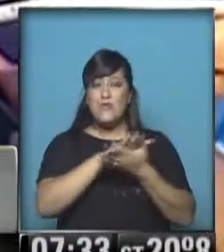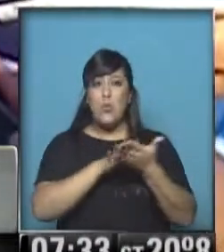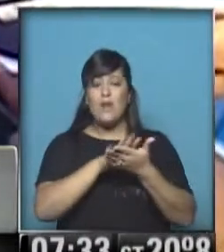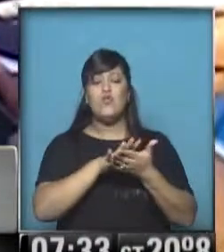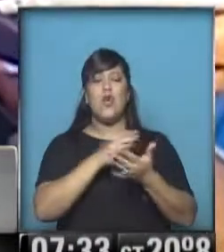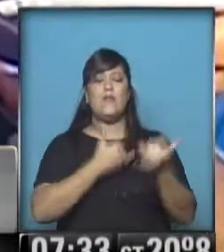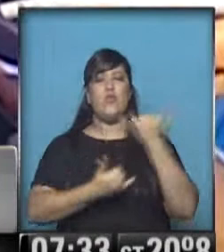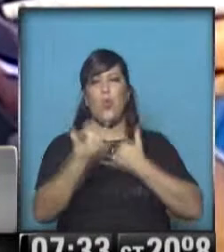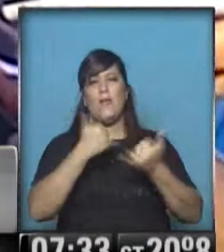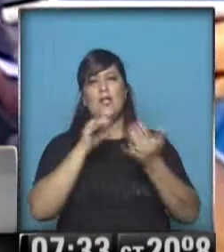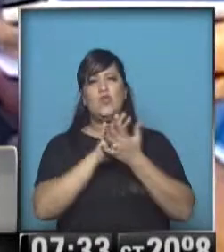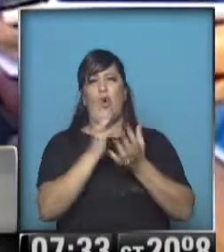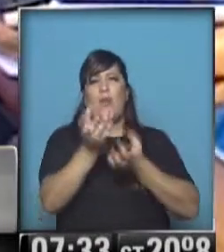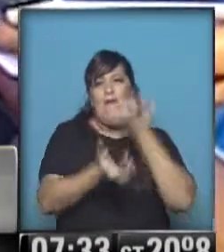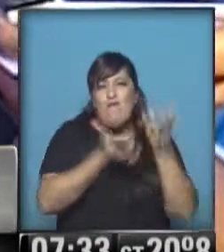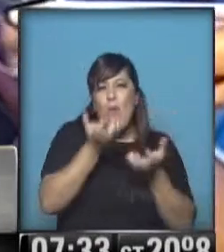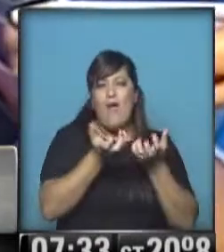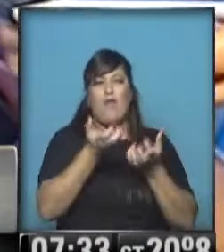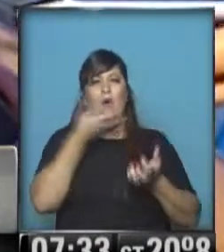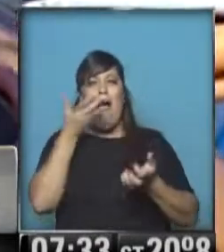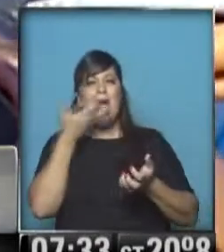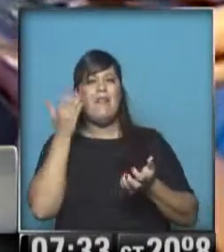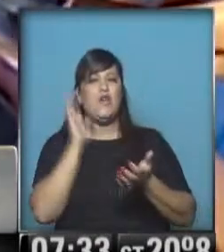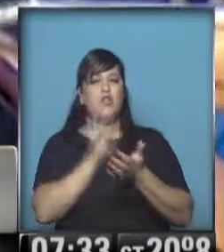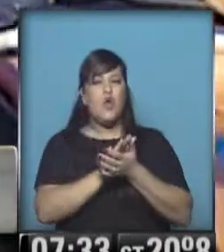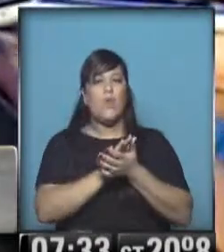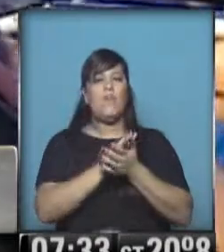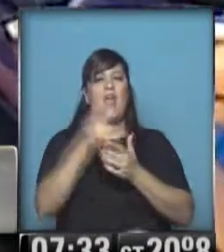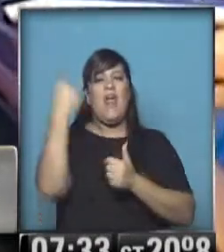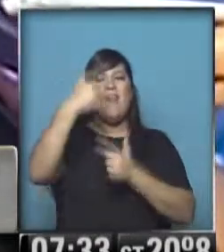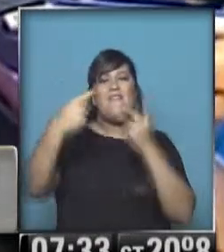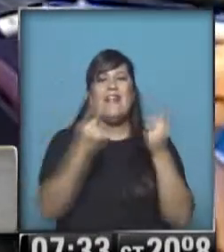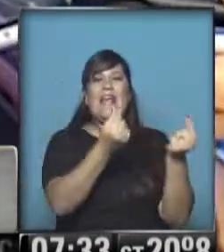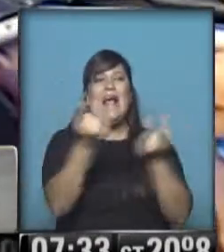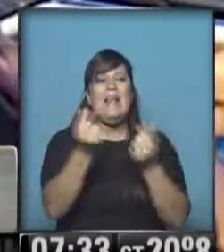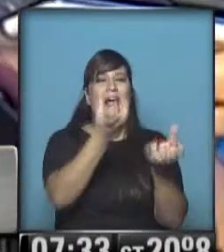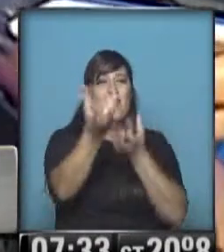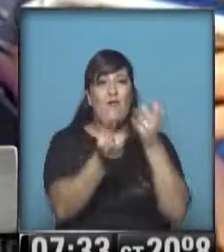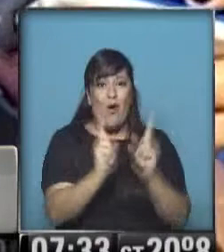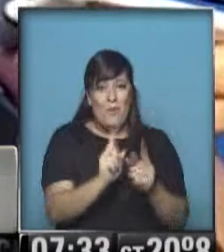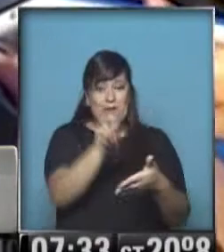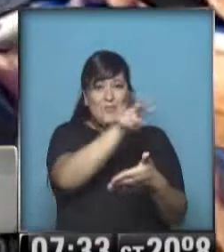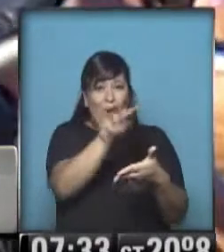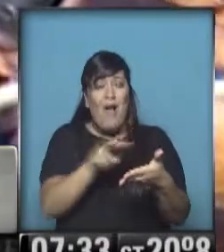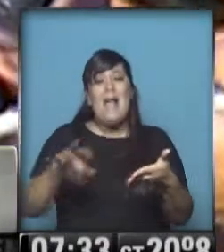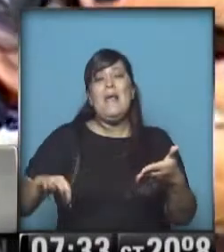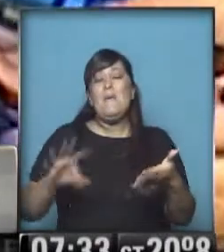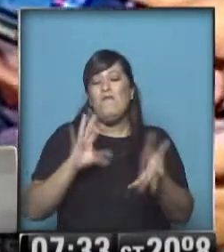habla del fuego, cuando habla de las posibles y distintas calidades de fuego que pueden existir en la vida de los hombres,